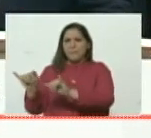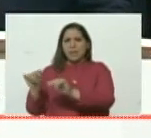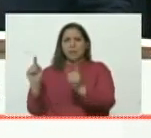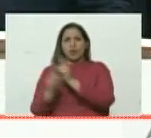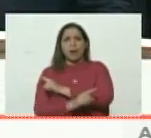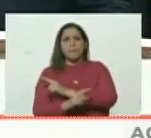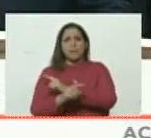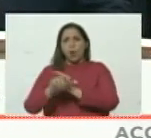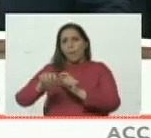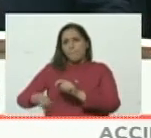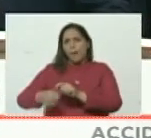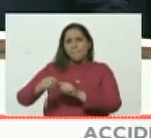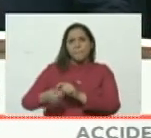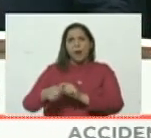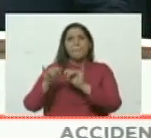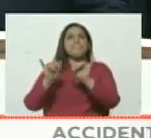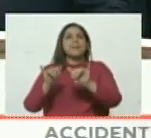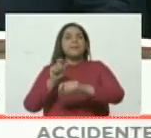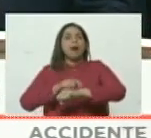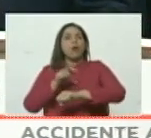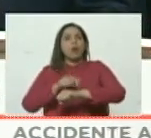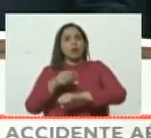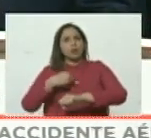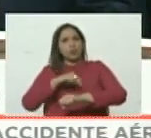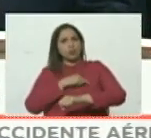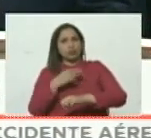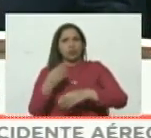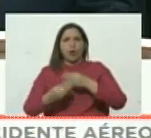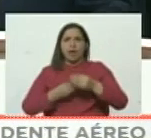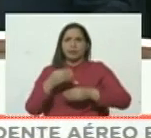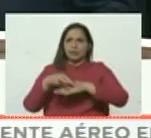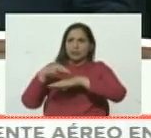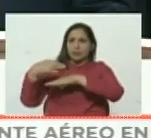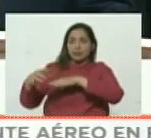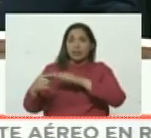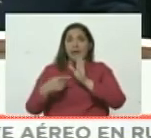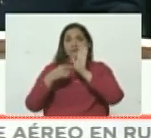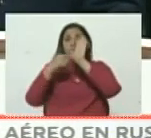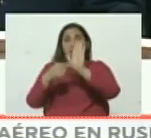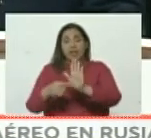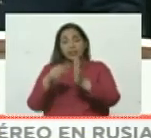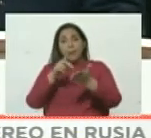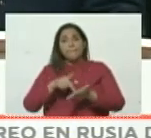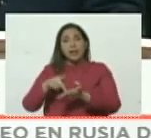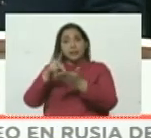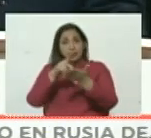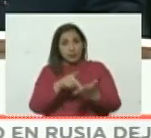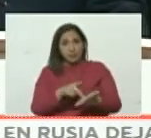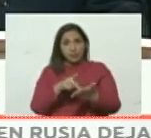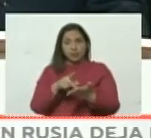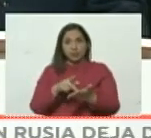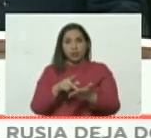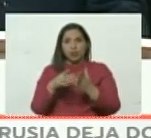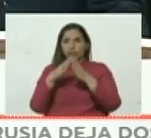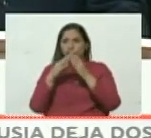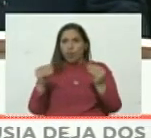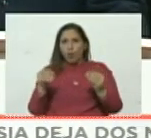cruz a la misma hora que estábamos dejando en evidencia su participación en estos hechos